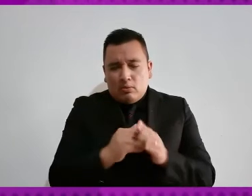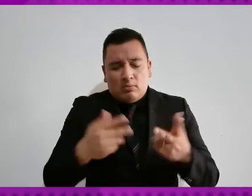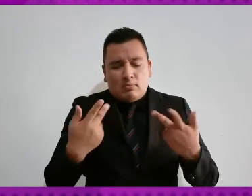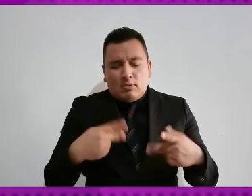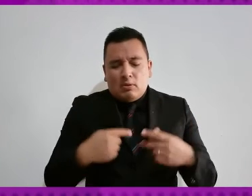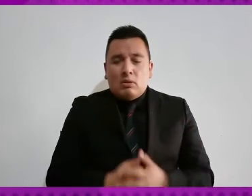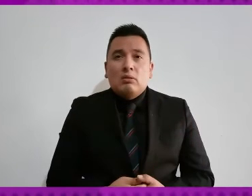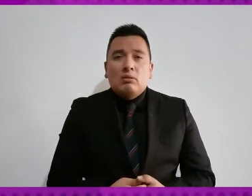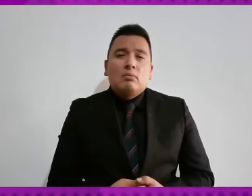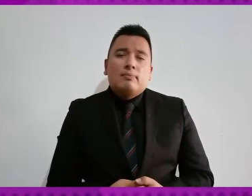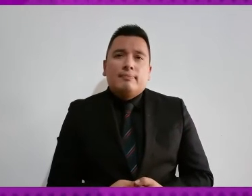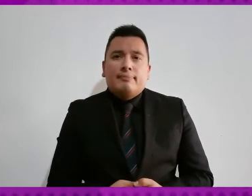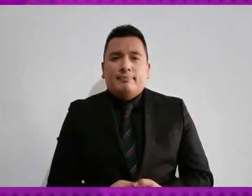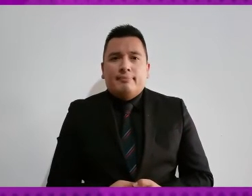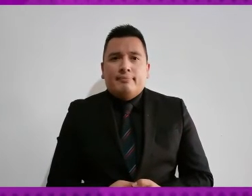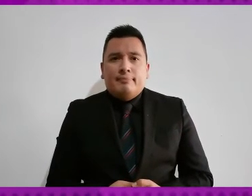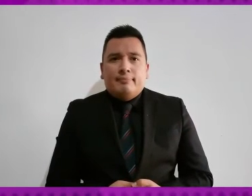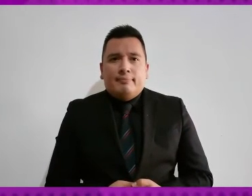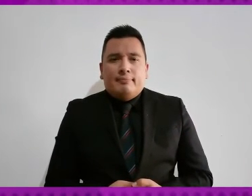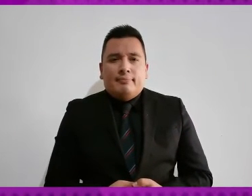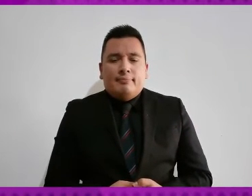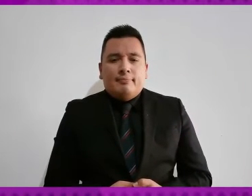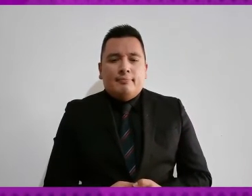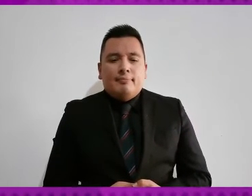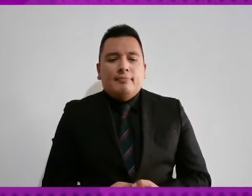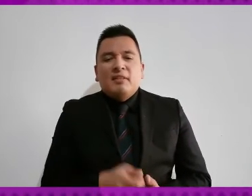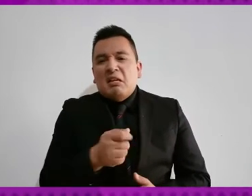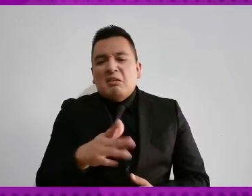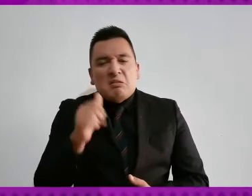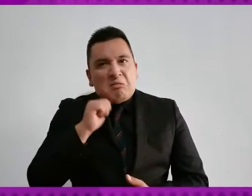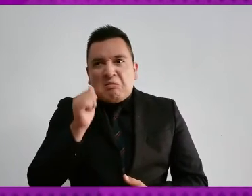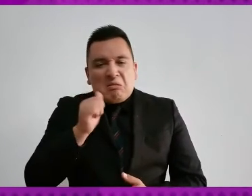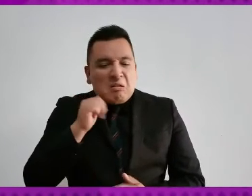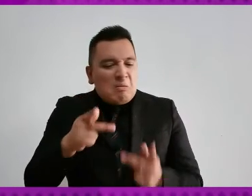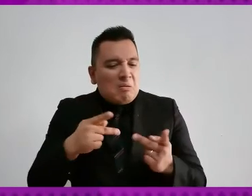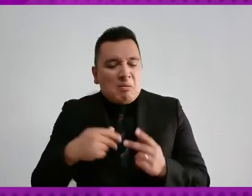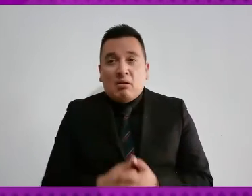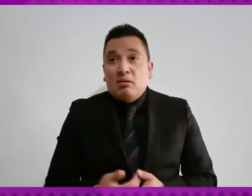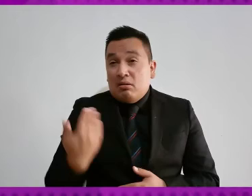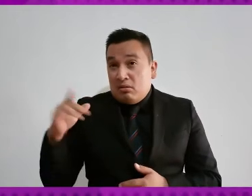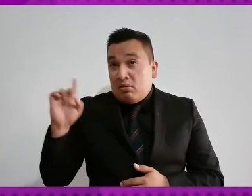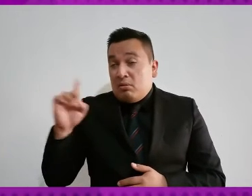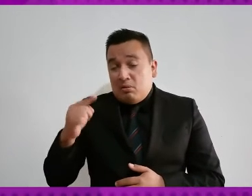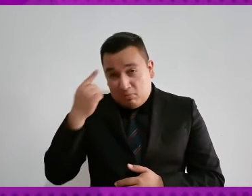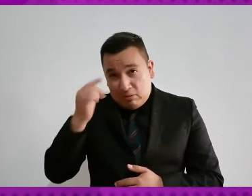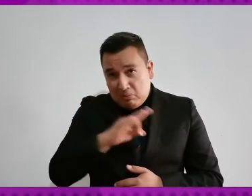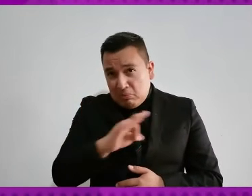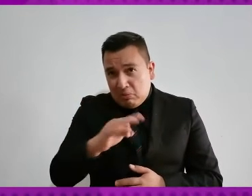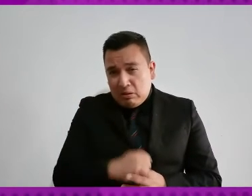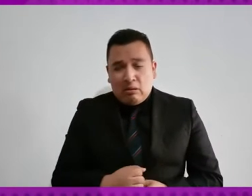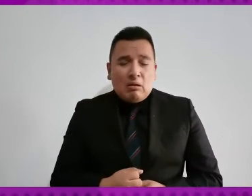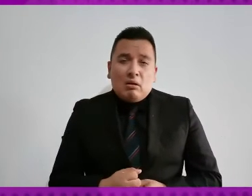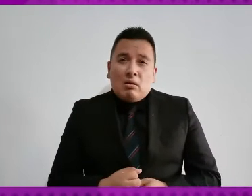y ciudadanos que quisieron emitir. Es decir, las condiciones siempre estuvieron en todo momento el pasado domingo para que pudieran